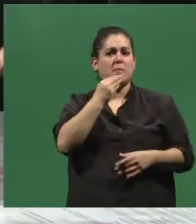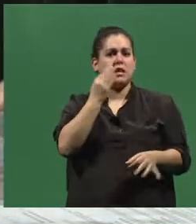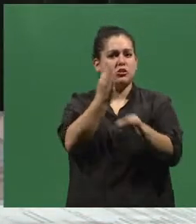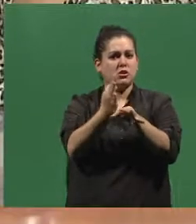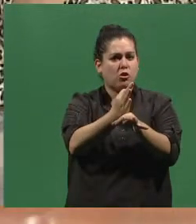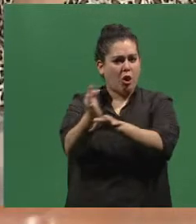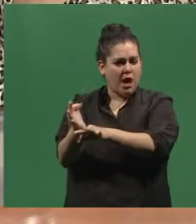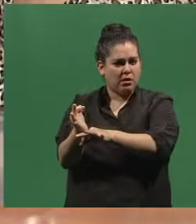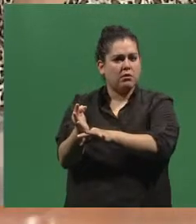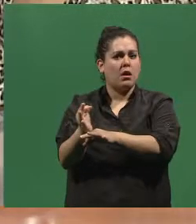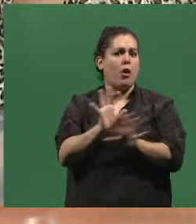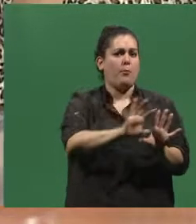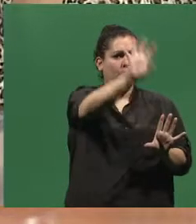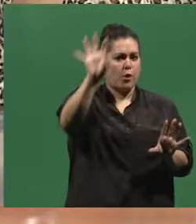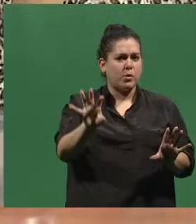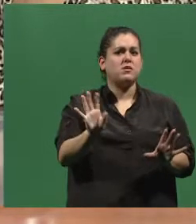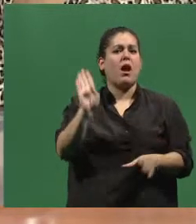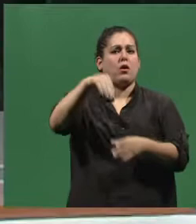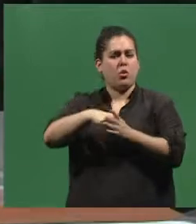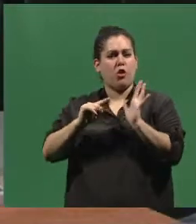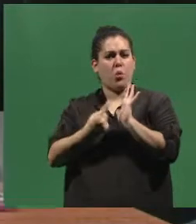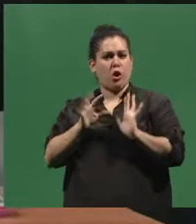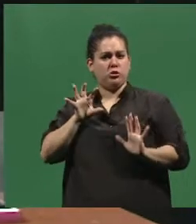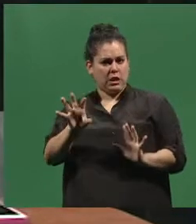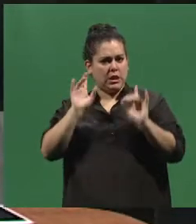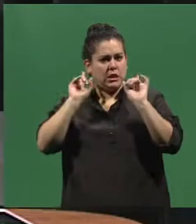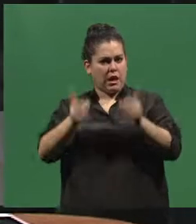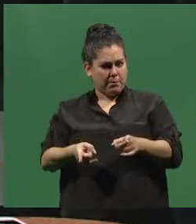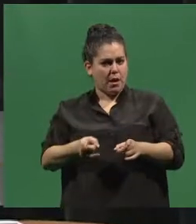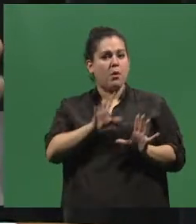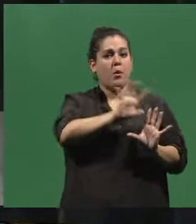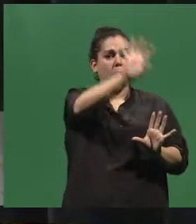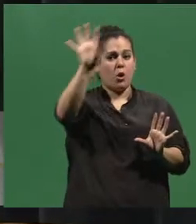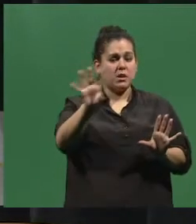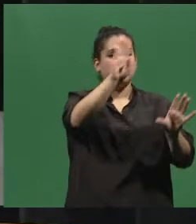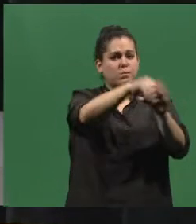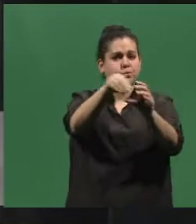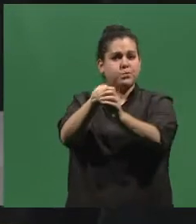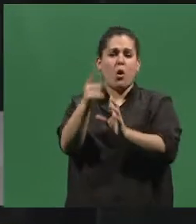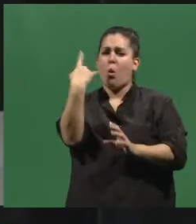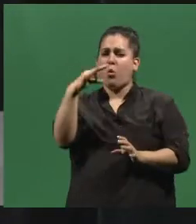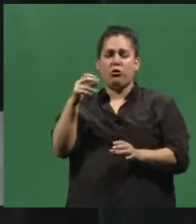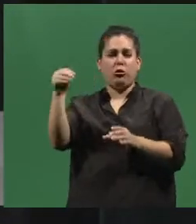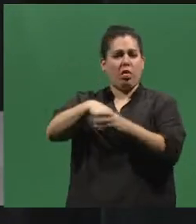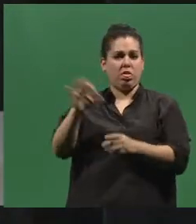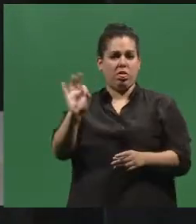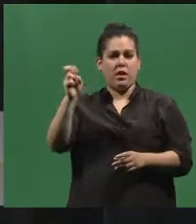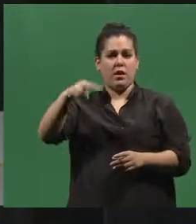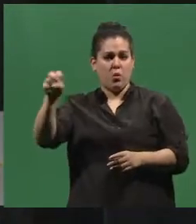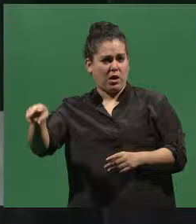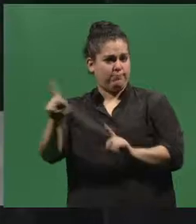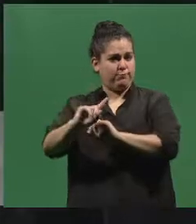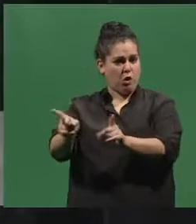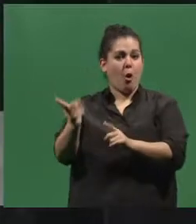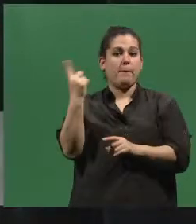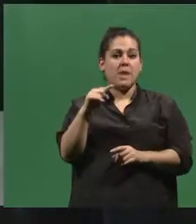las distintas provincias, incluso de la Ciudad Autónoma de Buenos Aires. Participaron de todas las provincias excepto de Neuquén, armaron un documento. Este